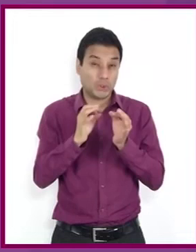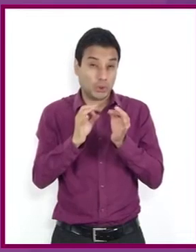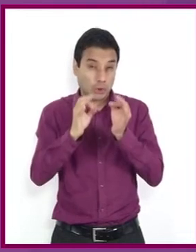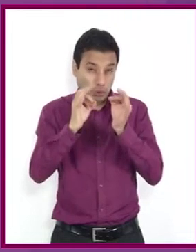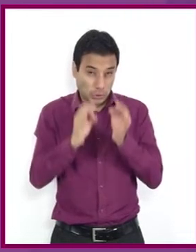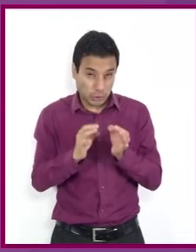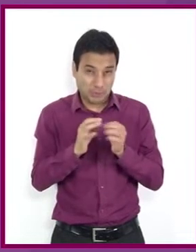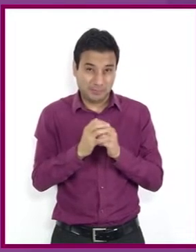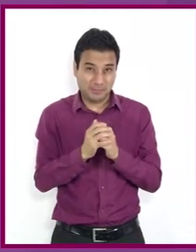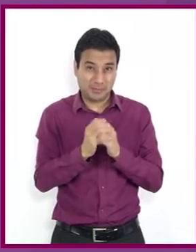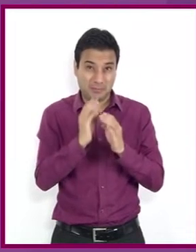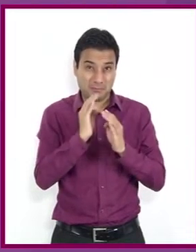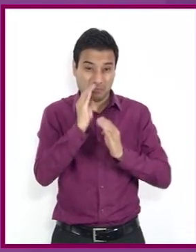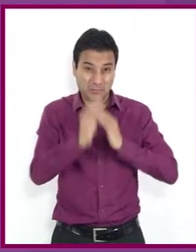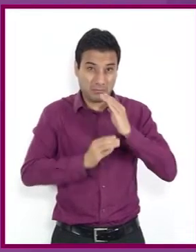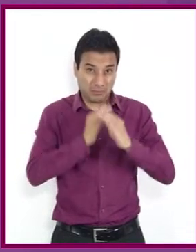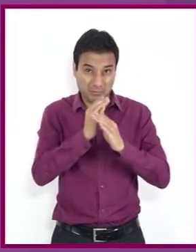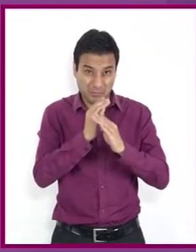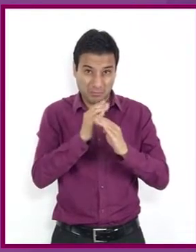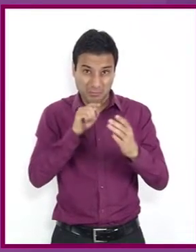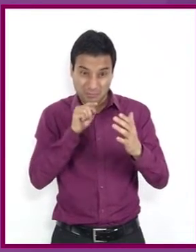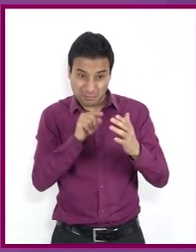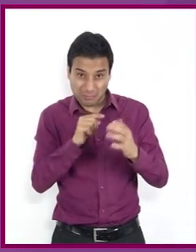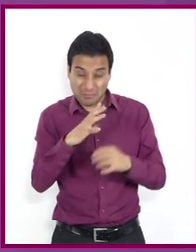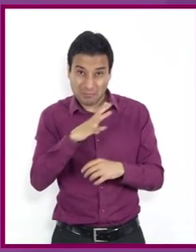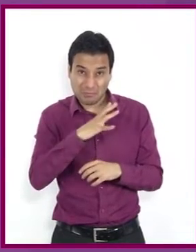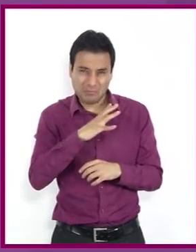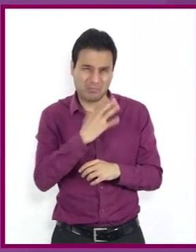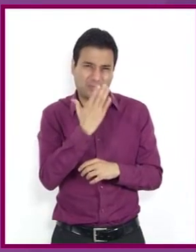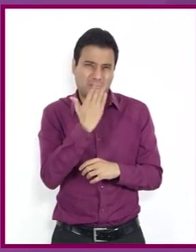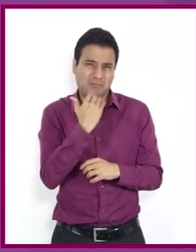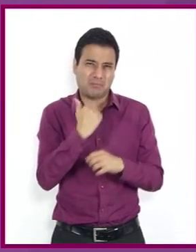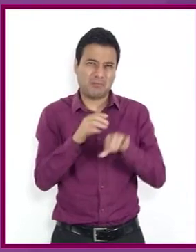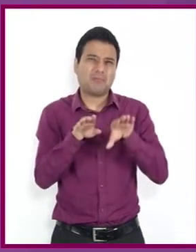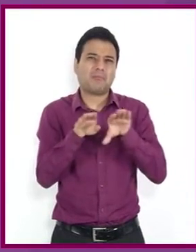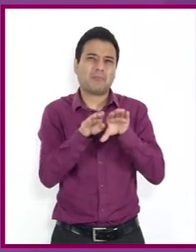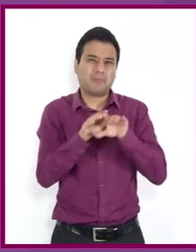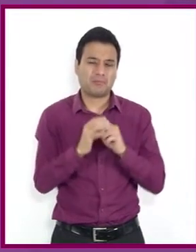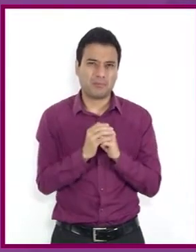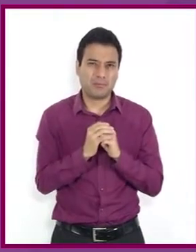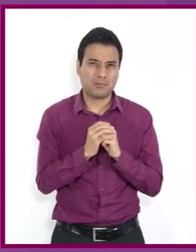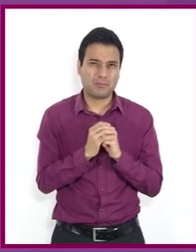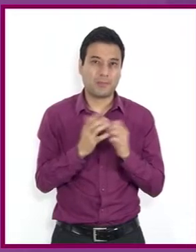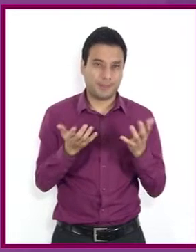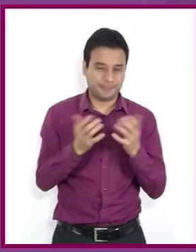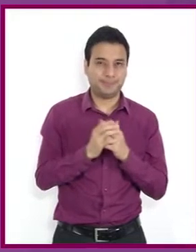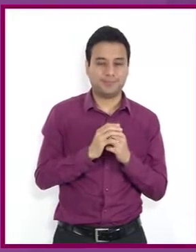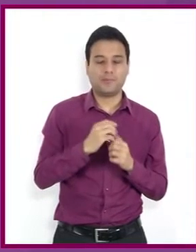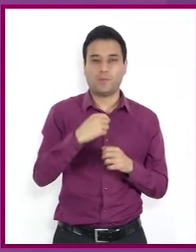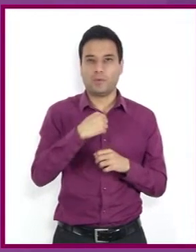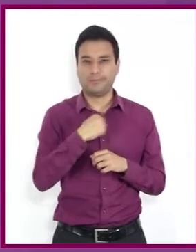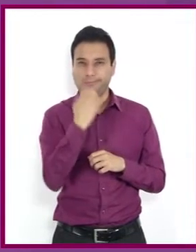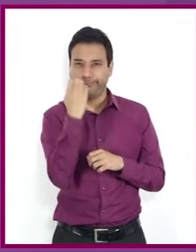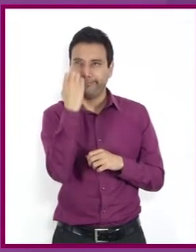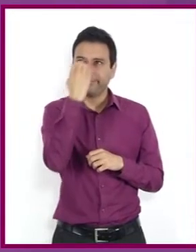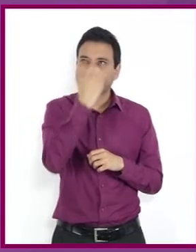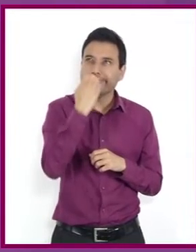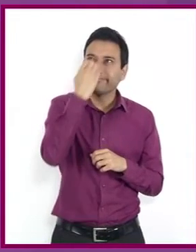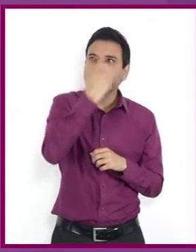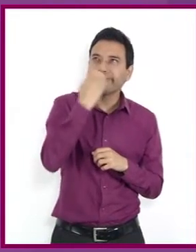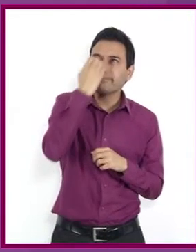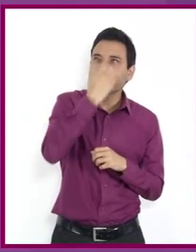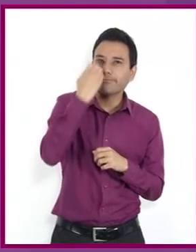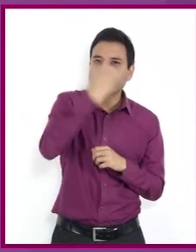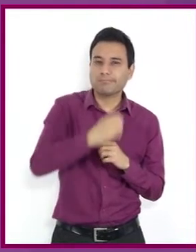la Tierra, sino que estaban ahí en la superficie del Sol. Al comienzo, Realicé mis observaciones viendo